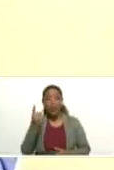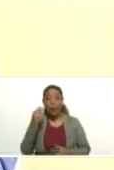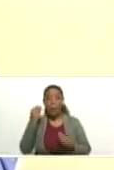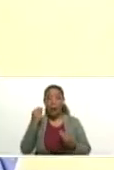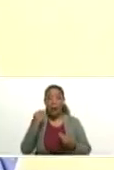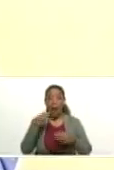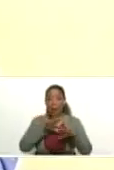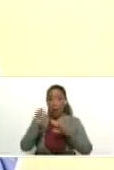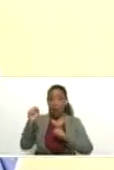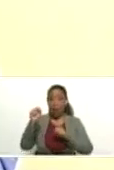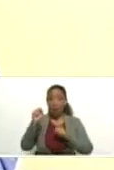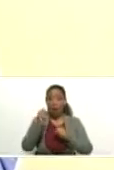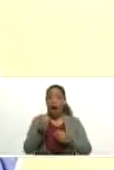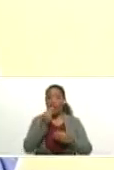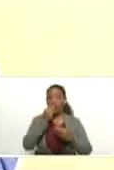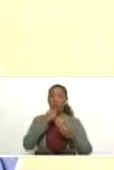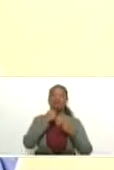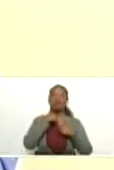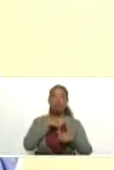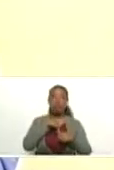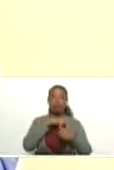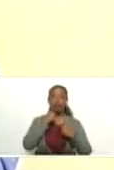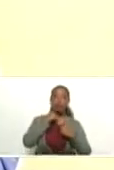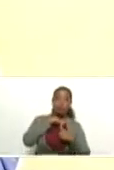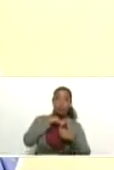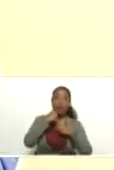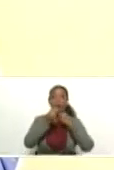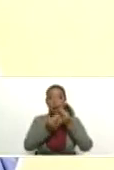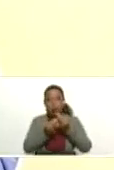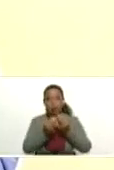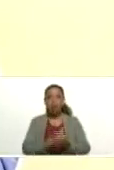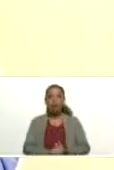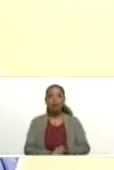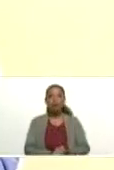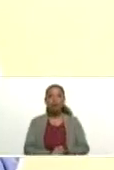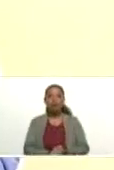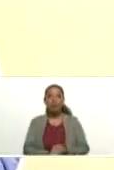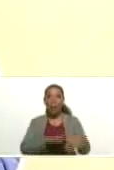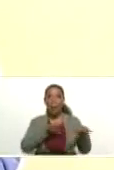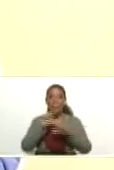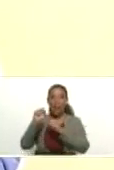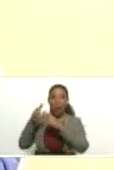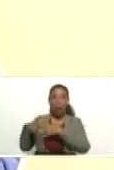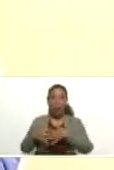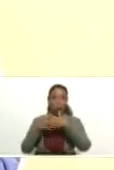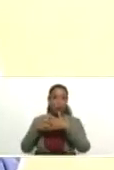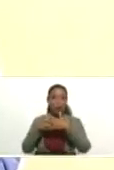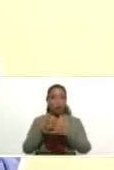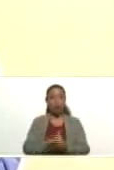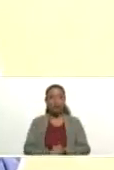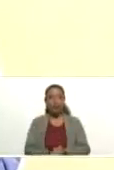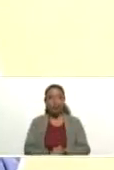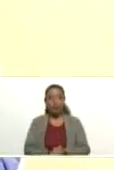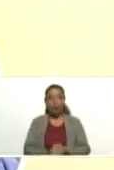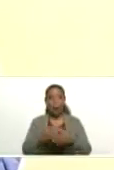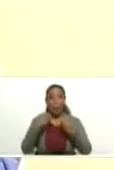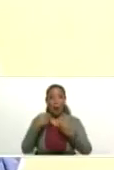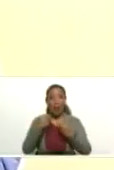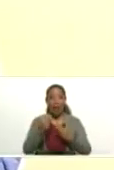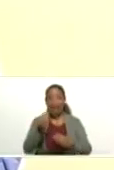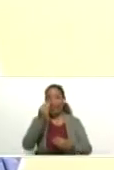compadre. Trague y mastique. Imperio gringo. Para que mastique y